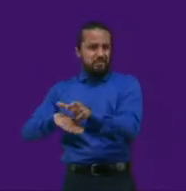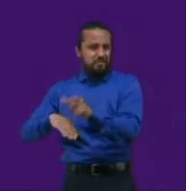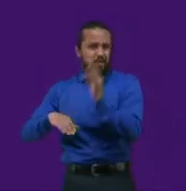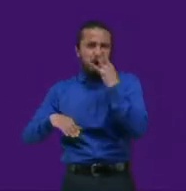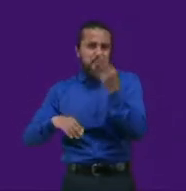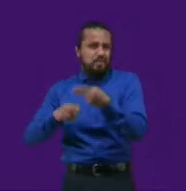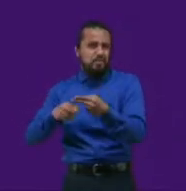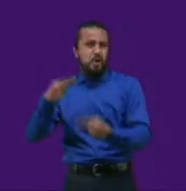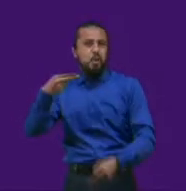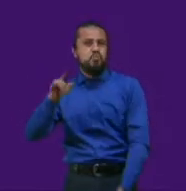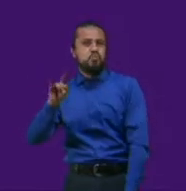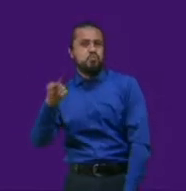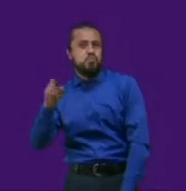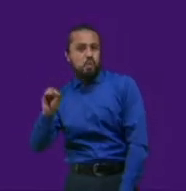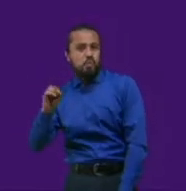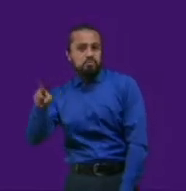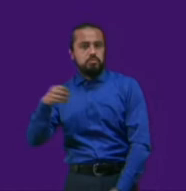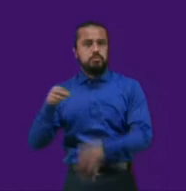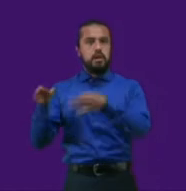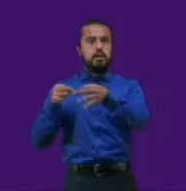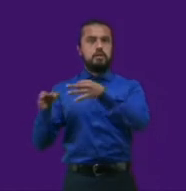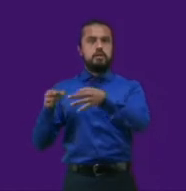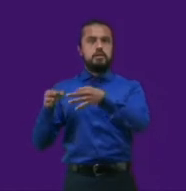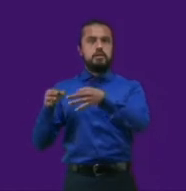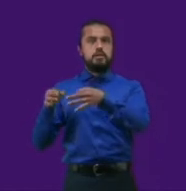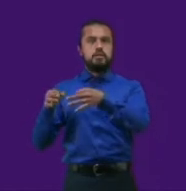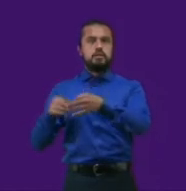que el tema